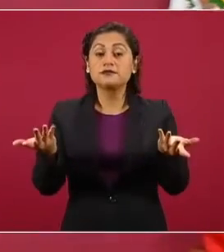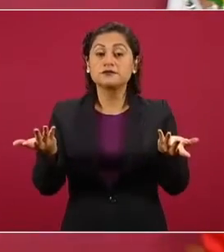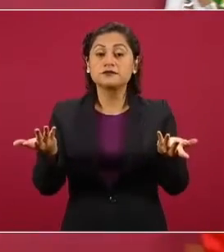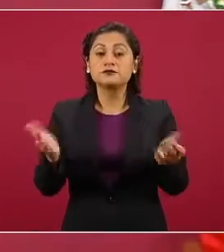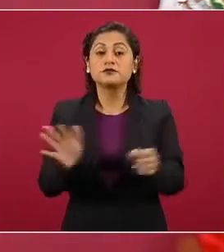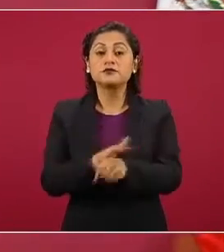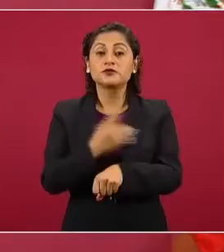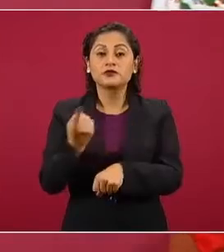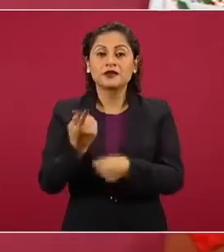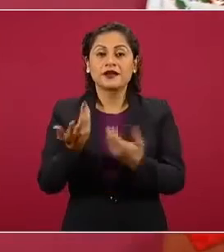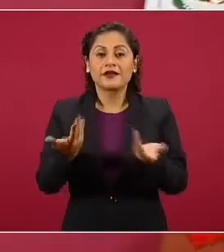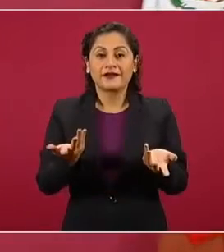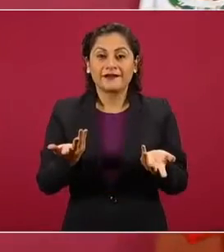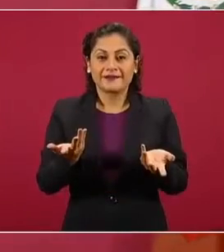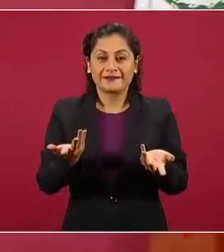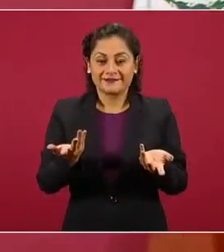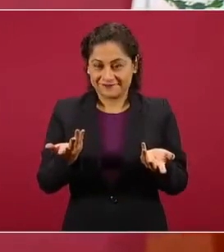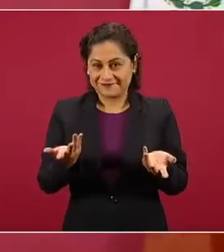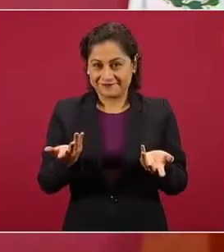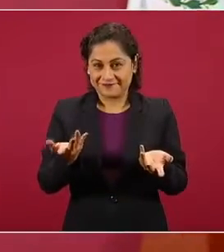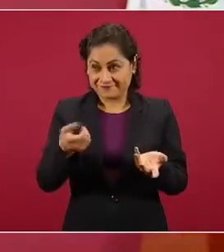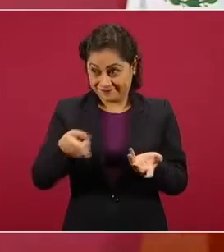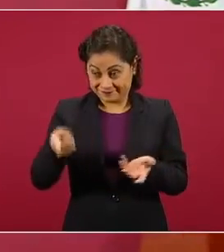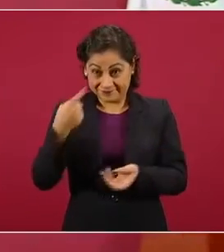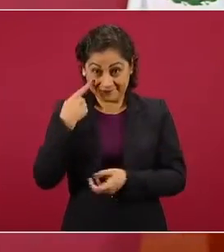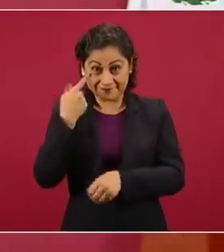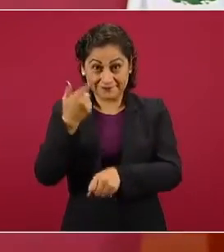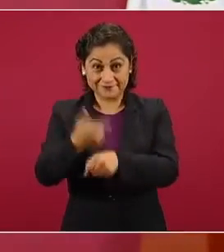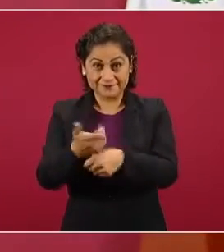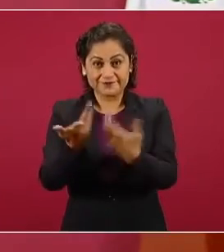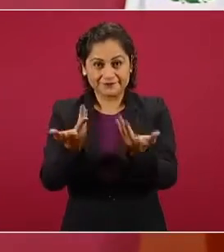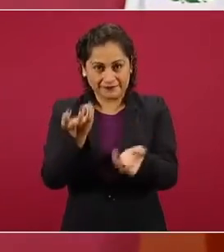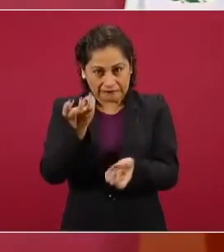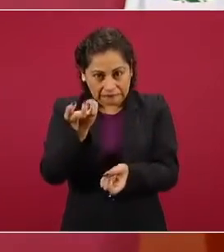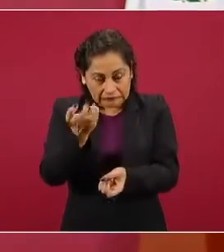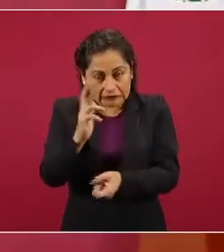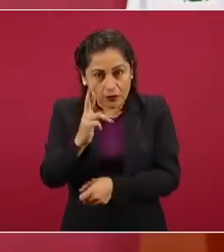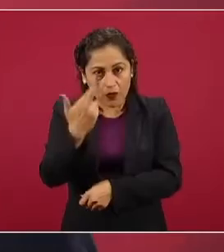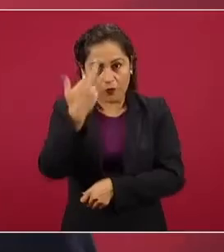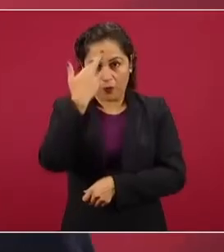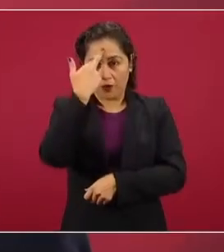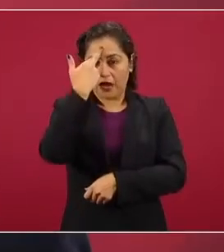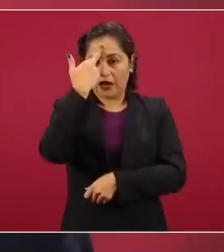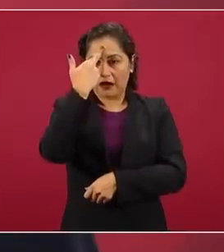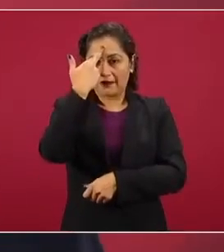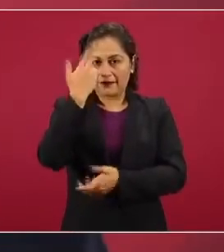Es que eso no se toma en cuenta. La gente